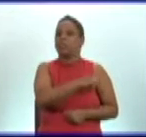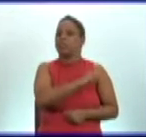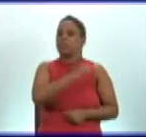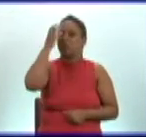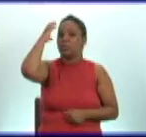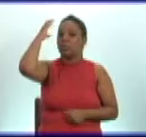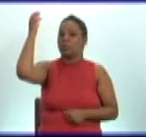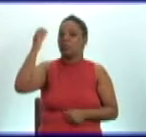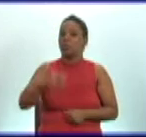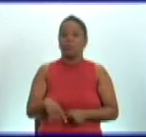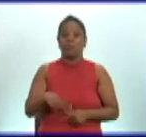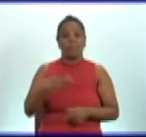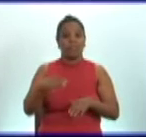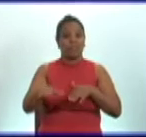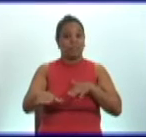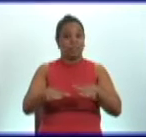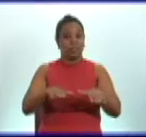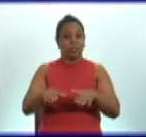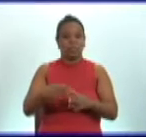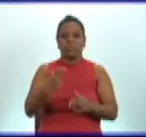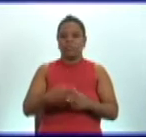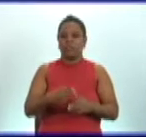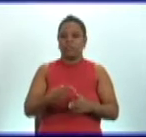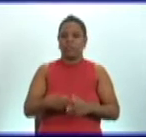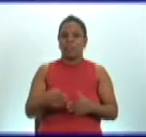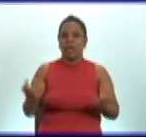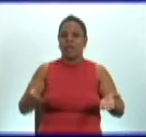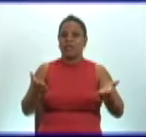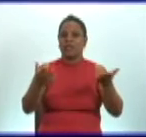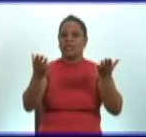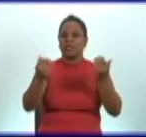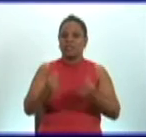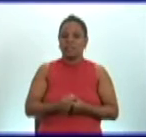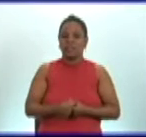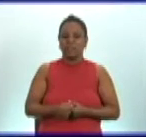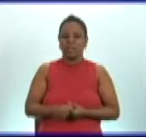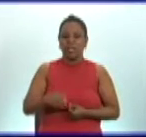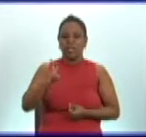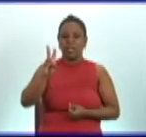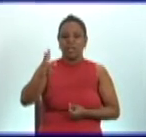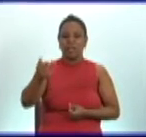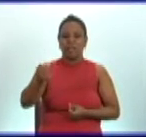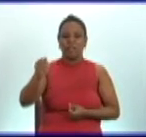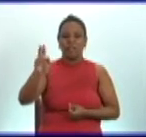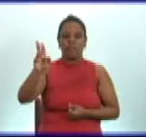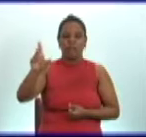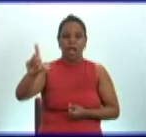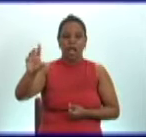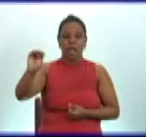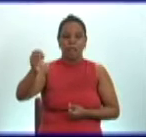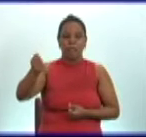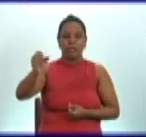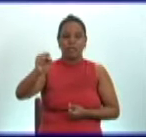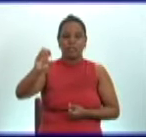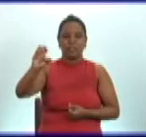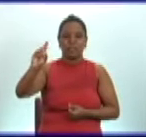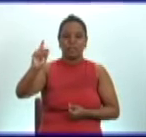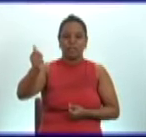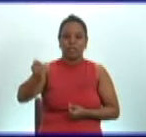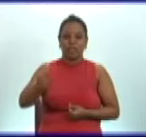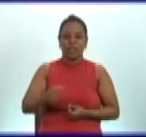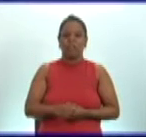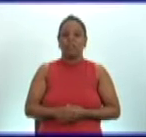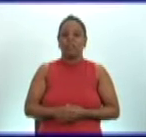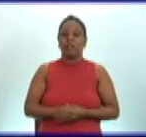precisamente ese movimiento que se va a llamar Creciente de Balmaceda, que no es más que una ofensiva dirigida contra las tropas